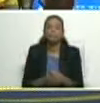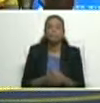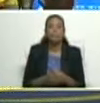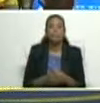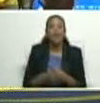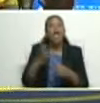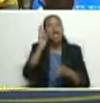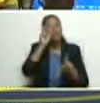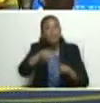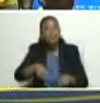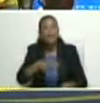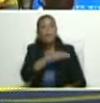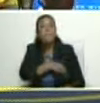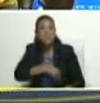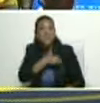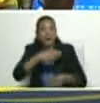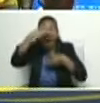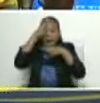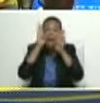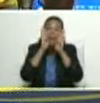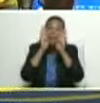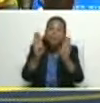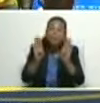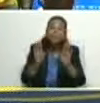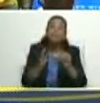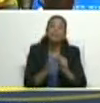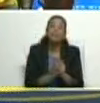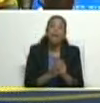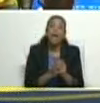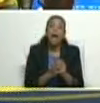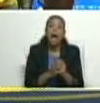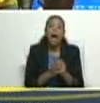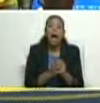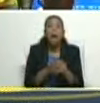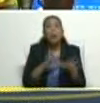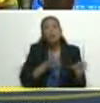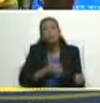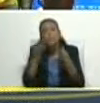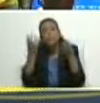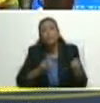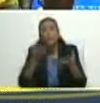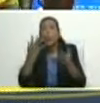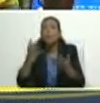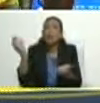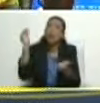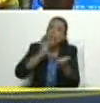Y la gran misión para atender a nuestros migrantes, nobles migrantes,